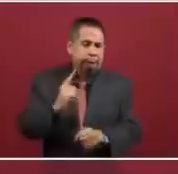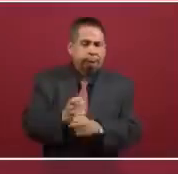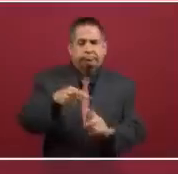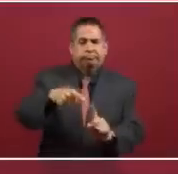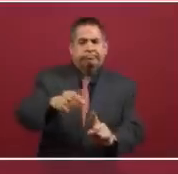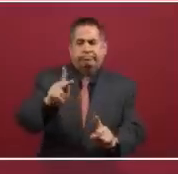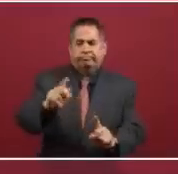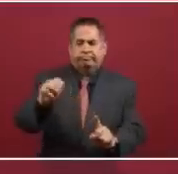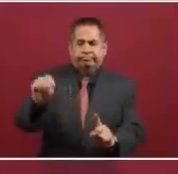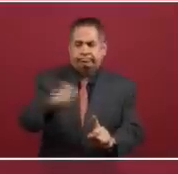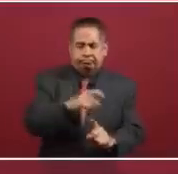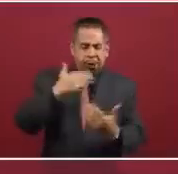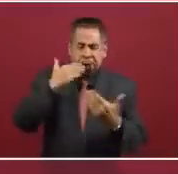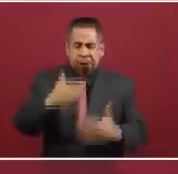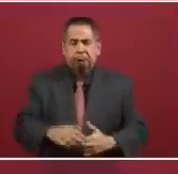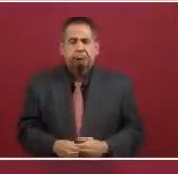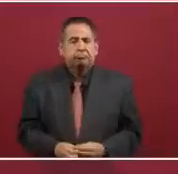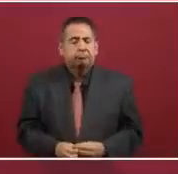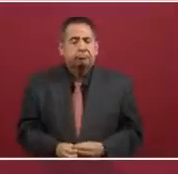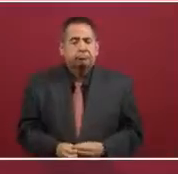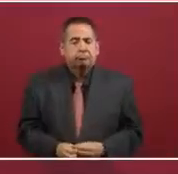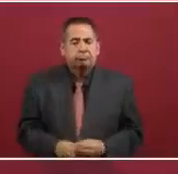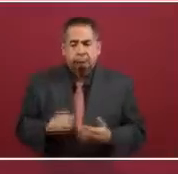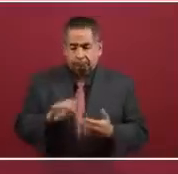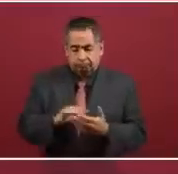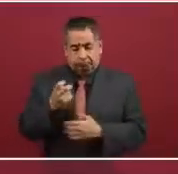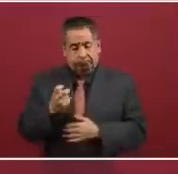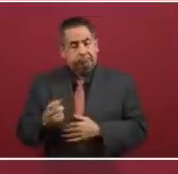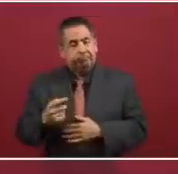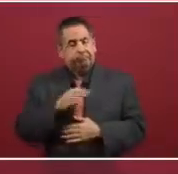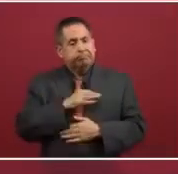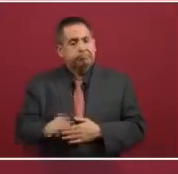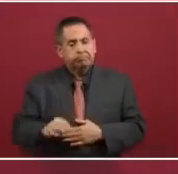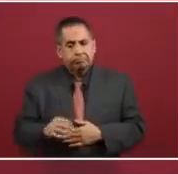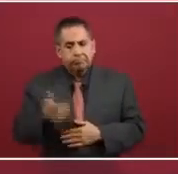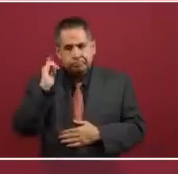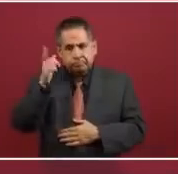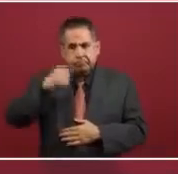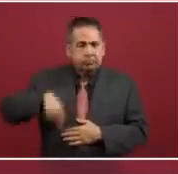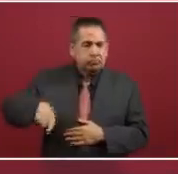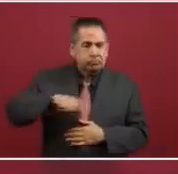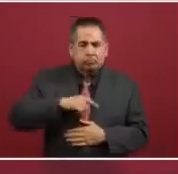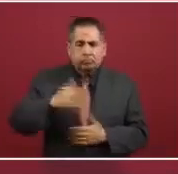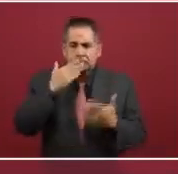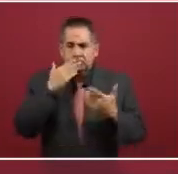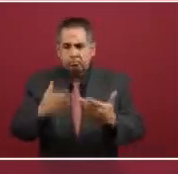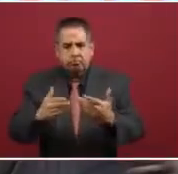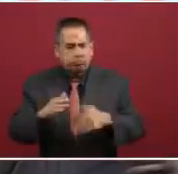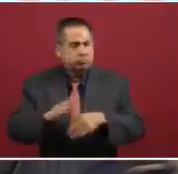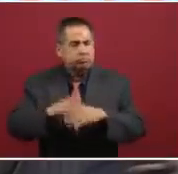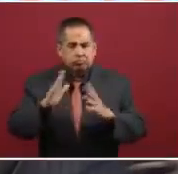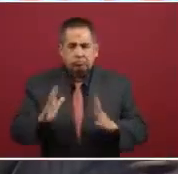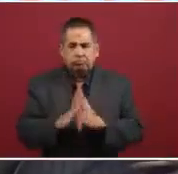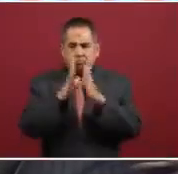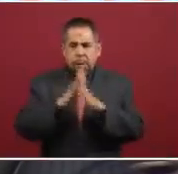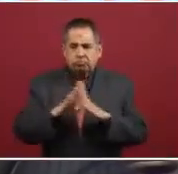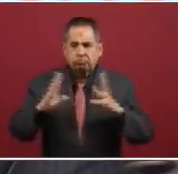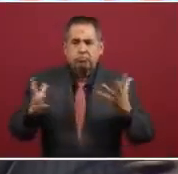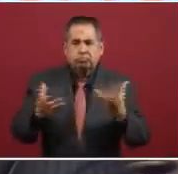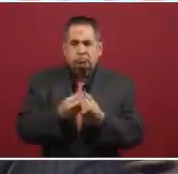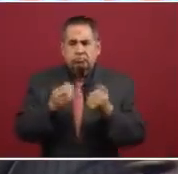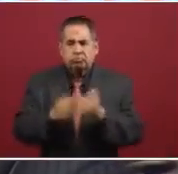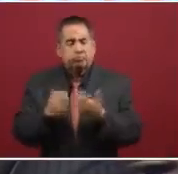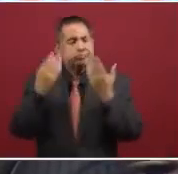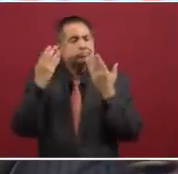Petróleos Mexicanos. Gracias a esto, esperamos una amplia participación de